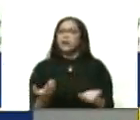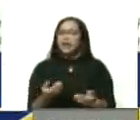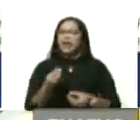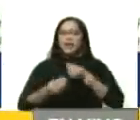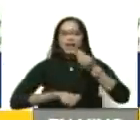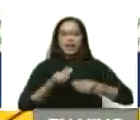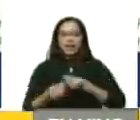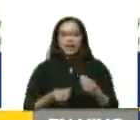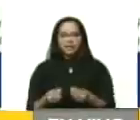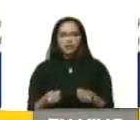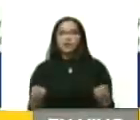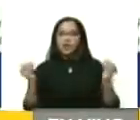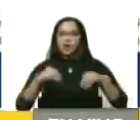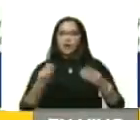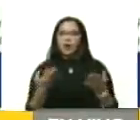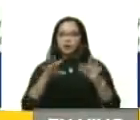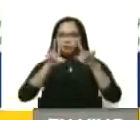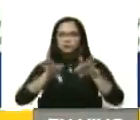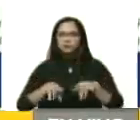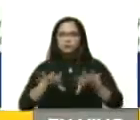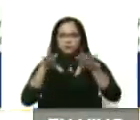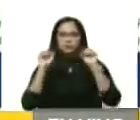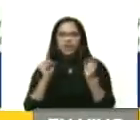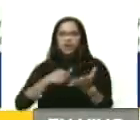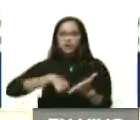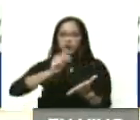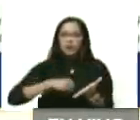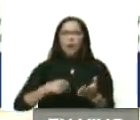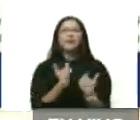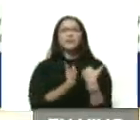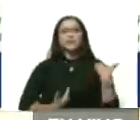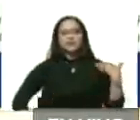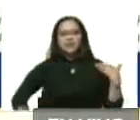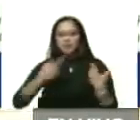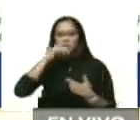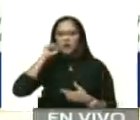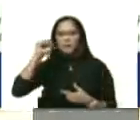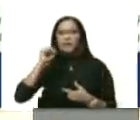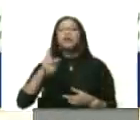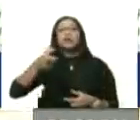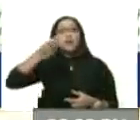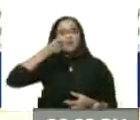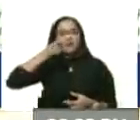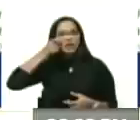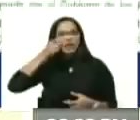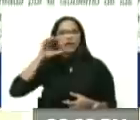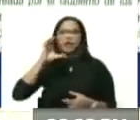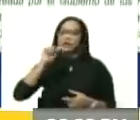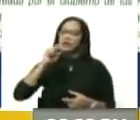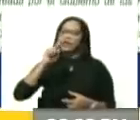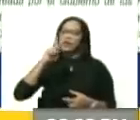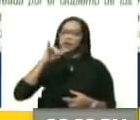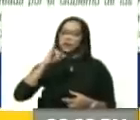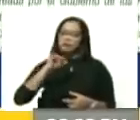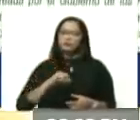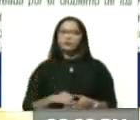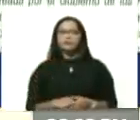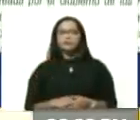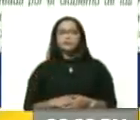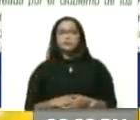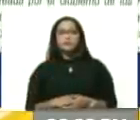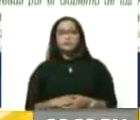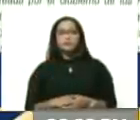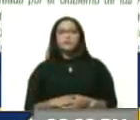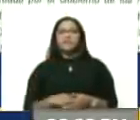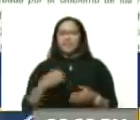enmarcado en el memorando de entendimiento firmado entre el presidente Nicolás Maduro y el fiscal Karim Khan. Ellos pretenden que